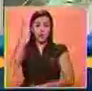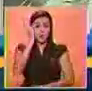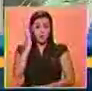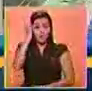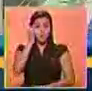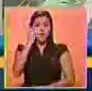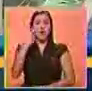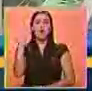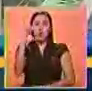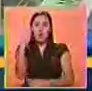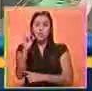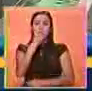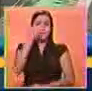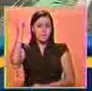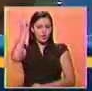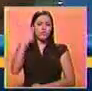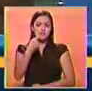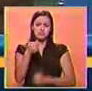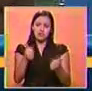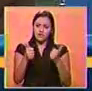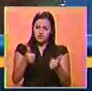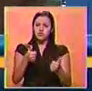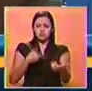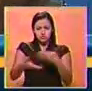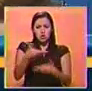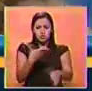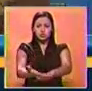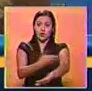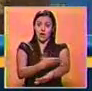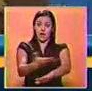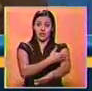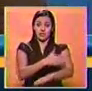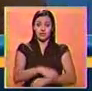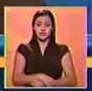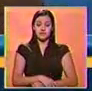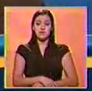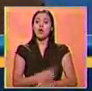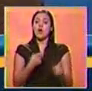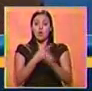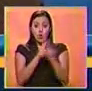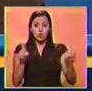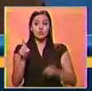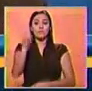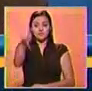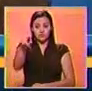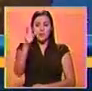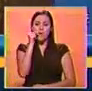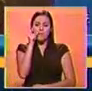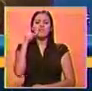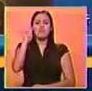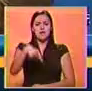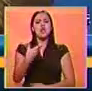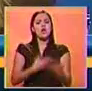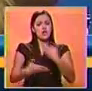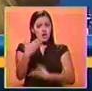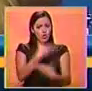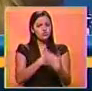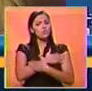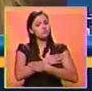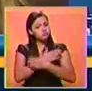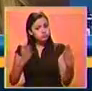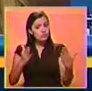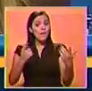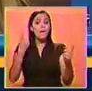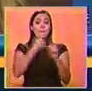Colombia están dispuestos a negociarlo cuanto antes. También Ferrero Waldner dejó en claro que la negociación estará abierta siempre